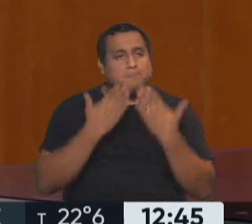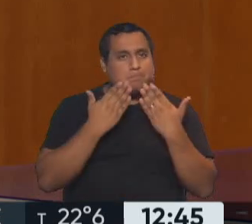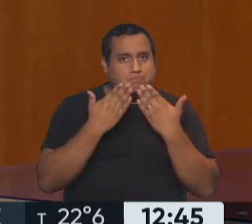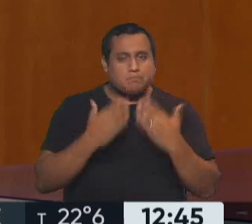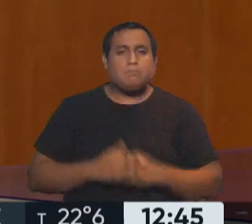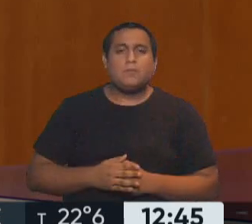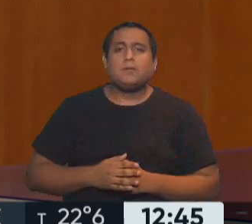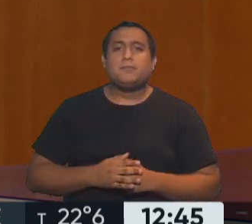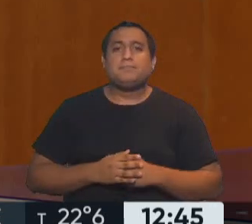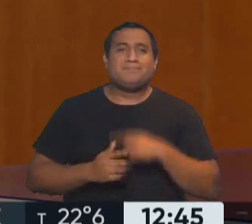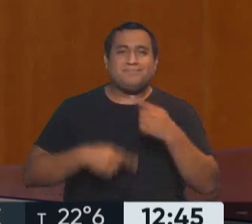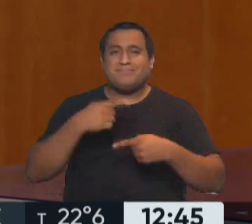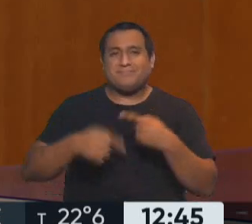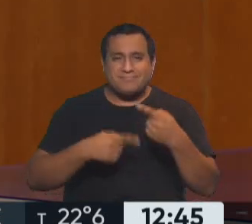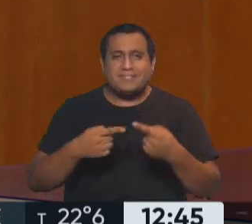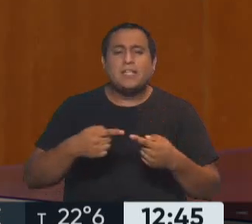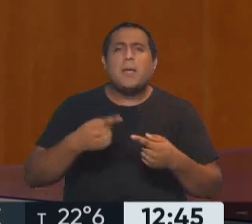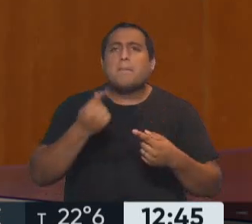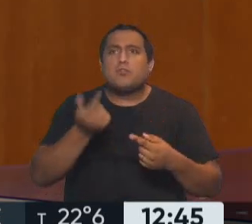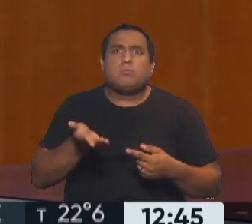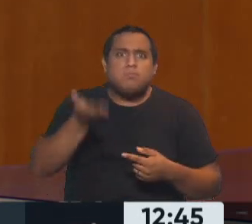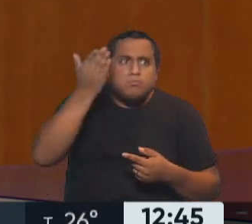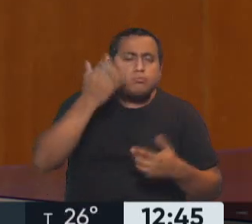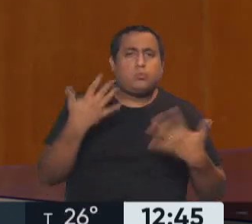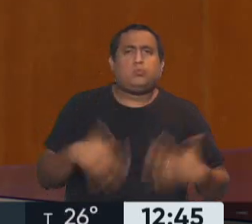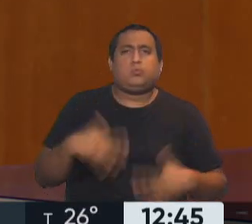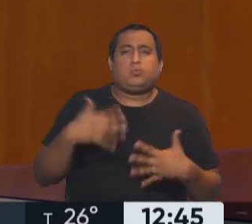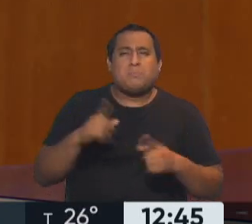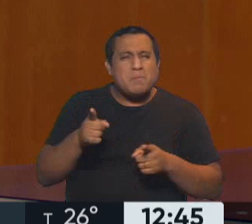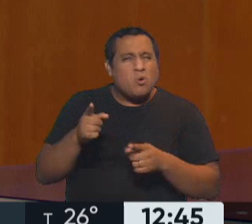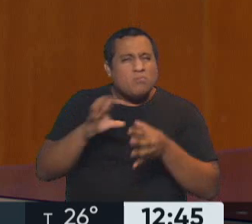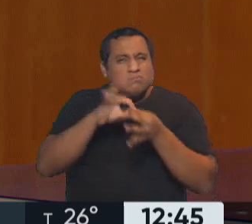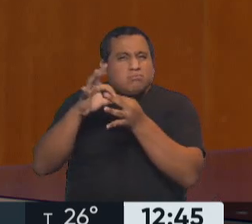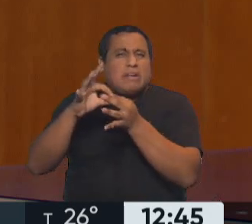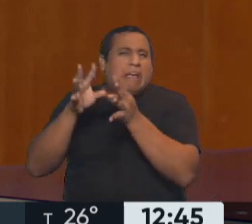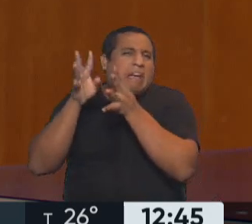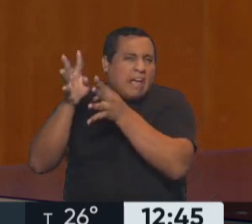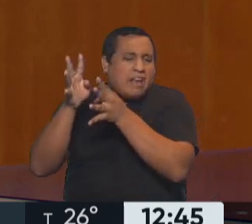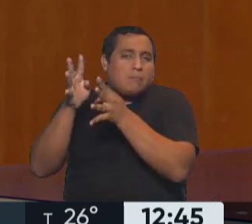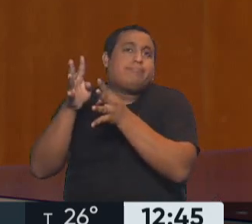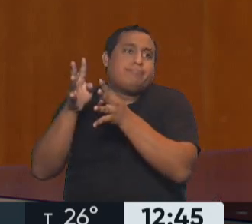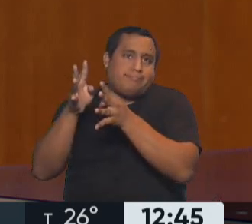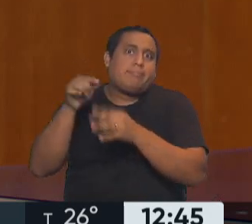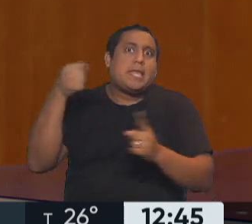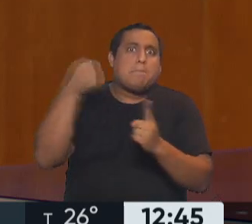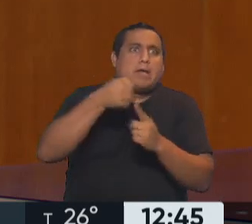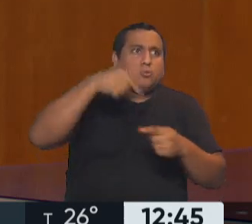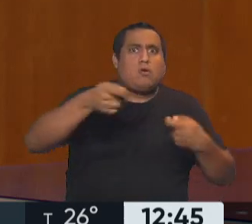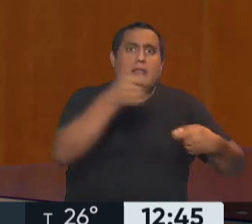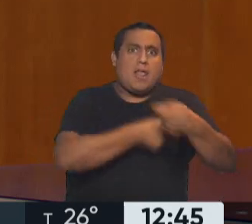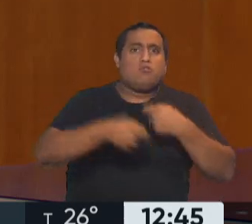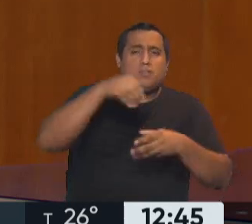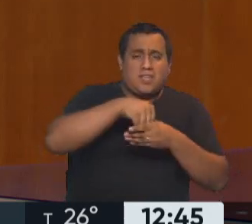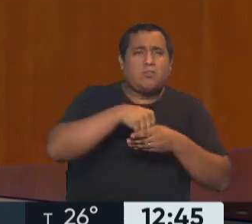Y seguimos hablando de la mesa de los argentinos, de los aumentos de precios, del impacto de la guerra también en el mercado interno y de la reacción de la mesa